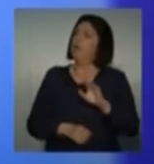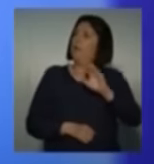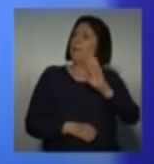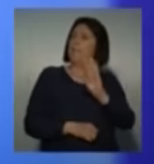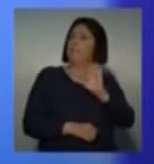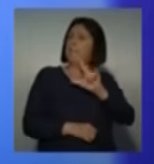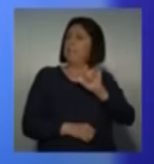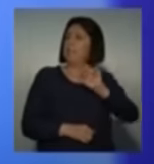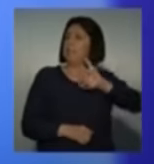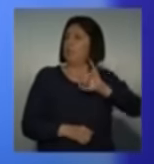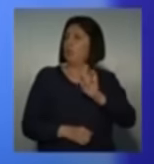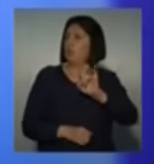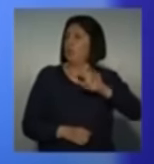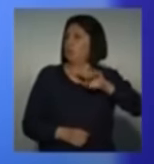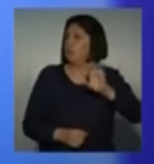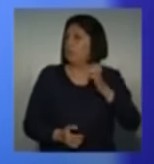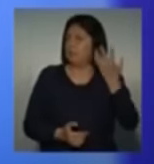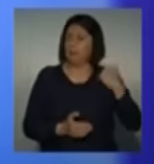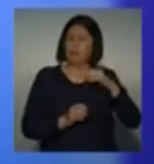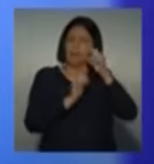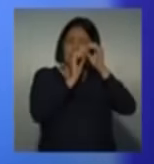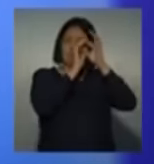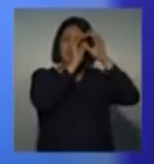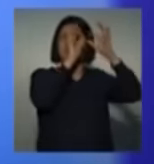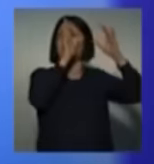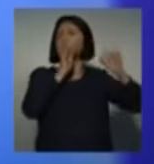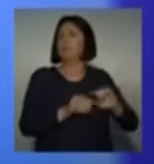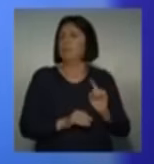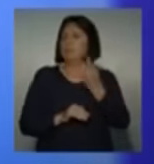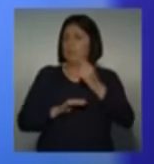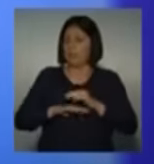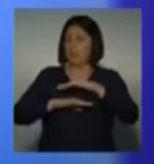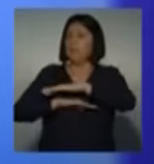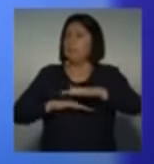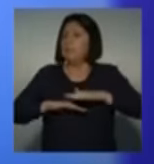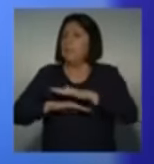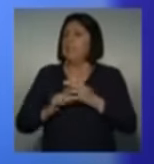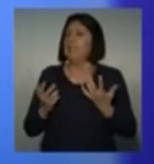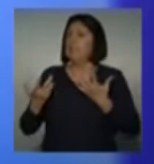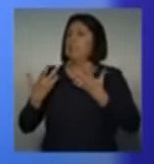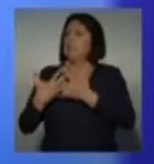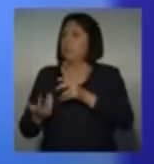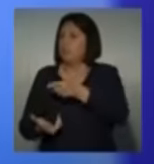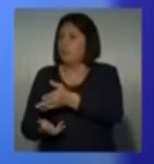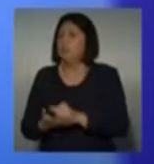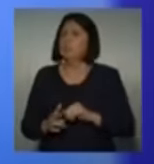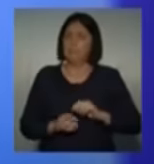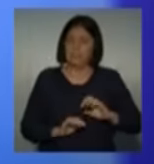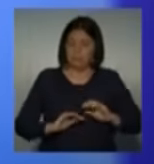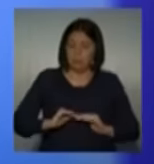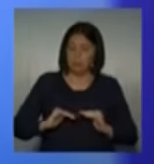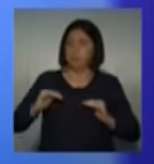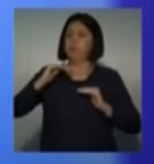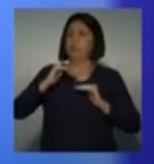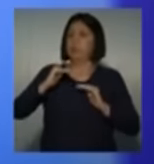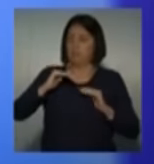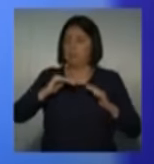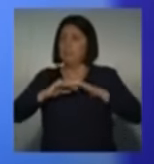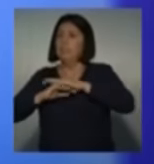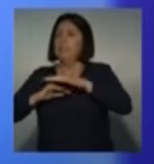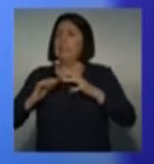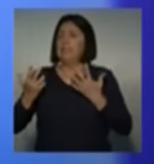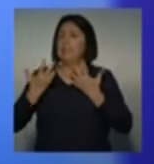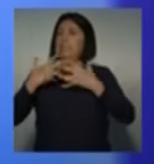de la conquista del Perú por los peruanos y le puso un primer piso que fue la integración física. Queremos ponerle el segundo piso que es la